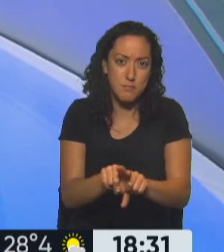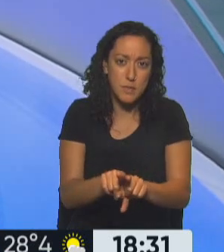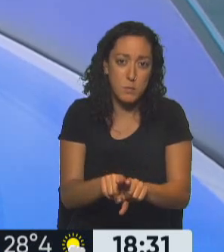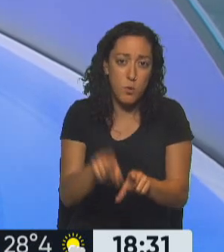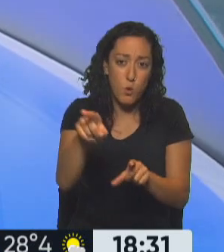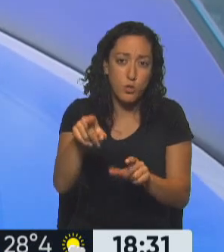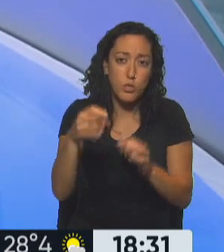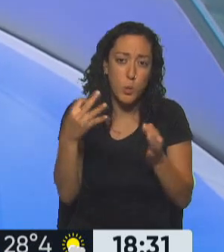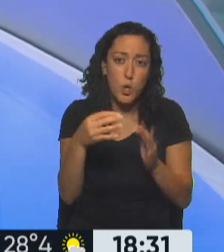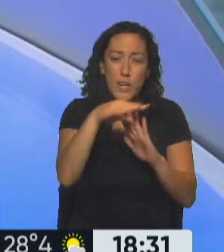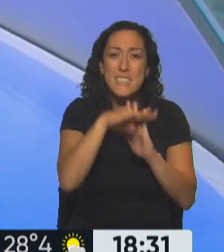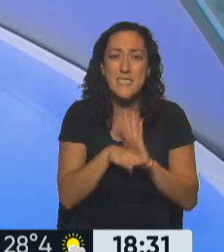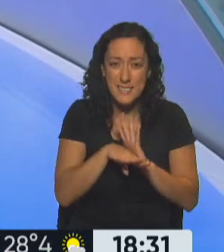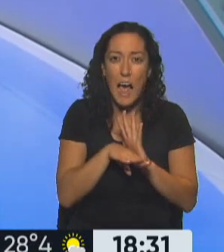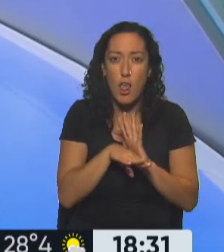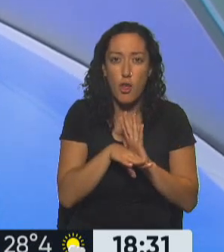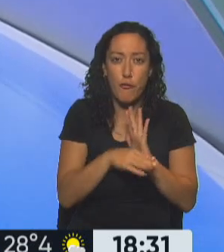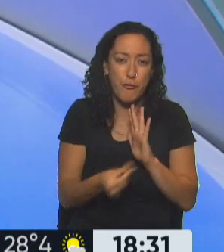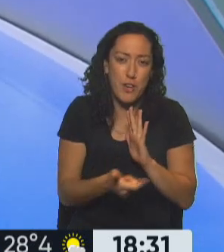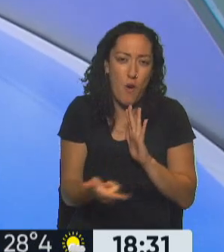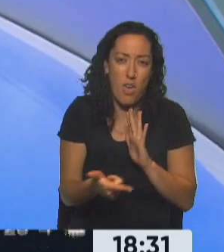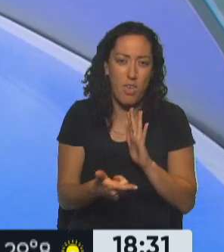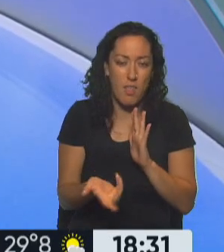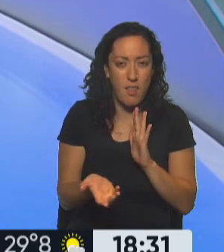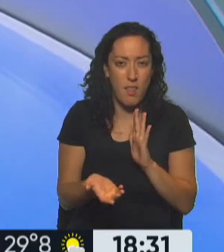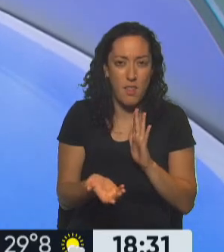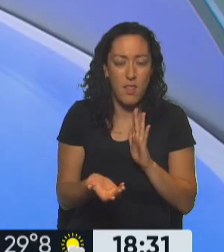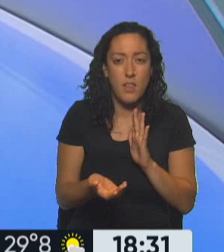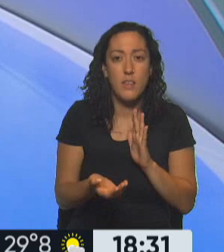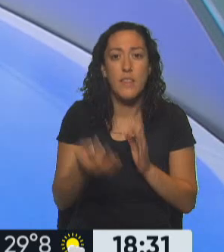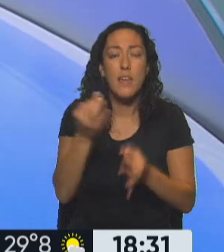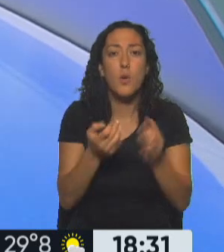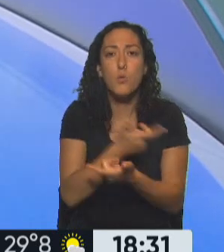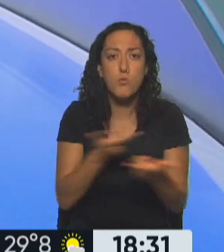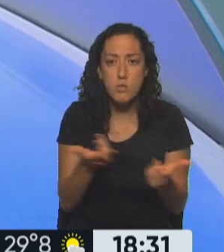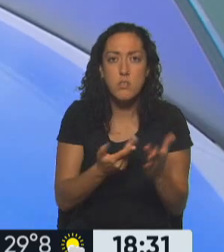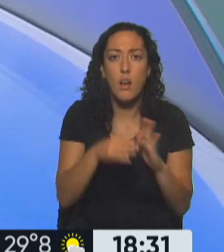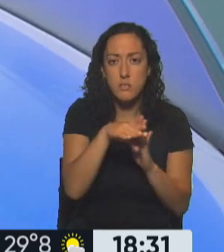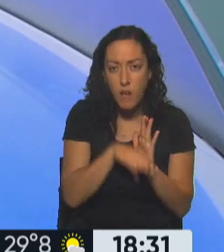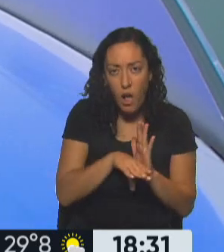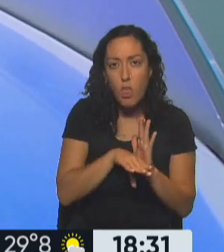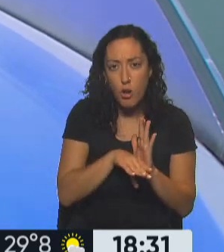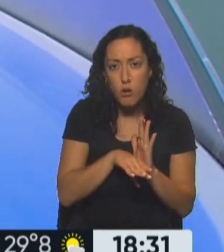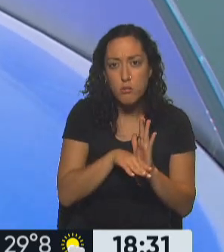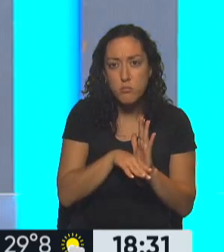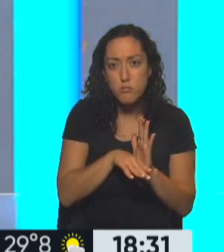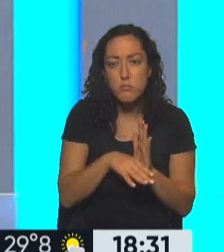ese listado interminable, infatigable, de los sin justicia,